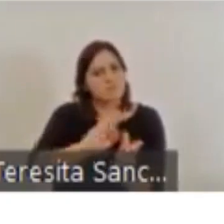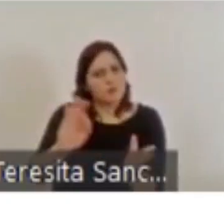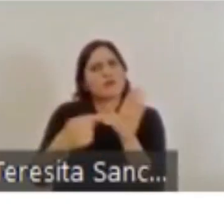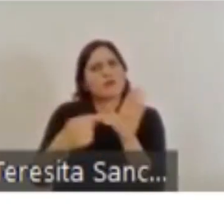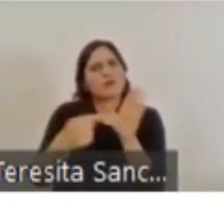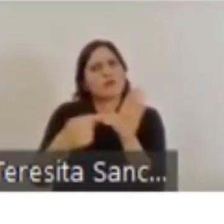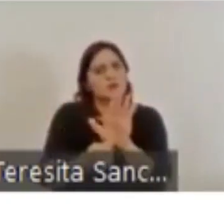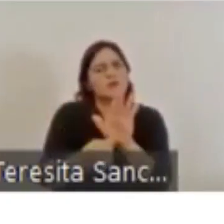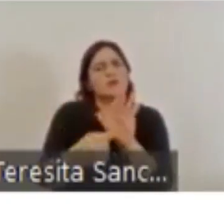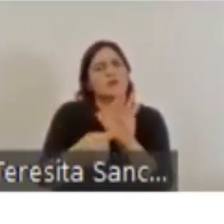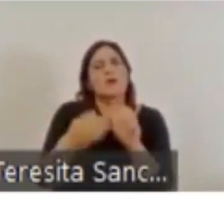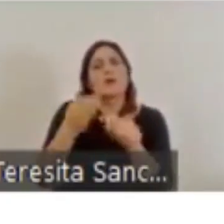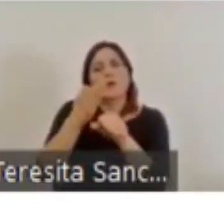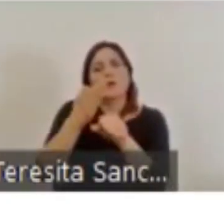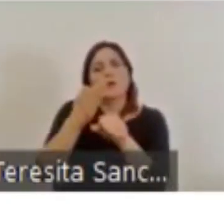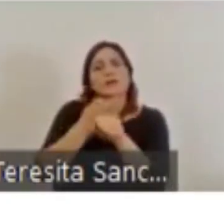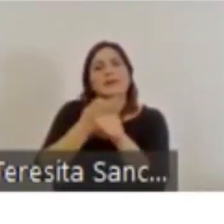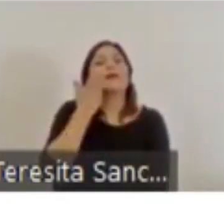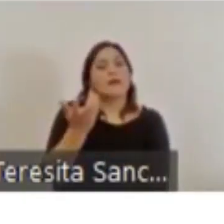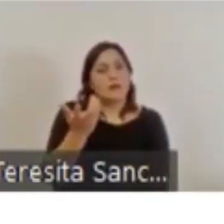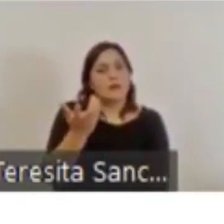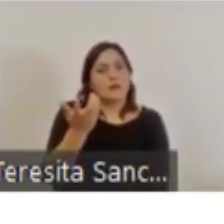presentarles